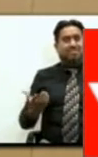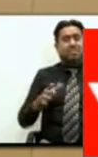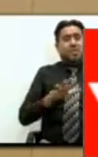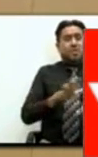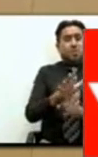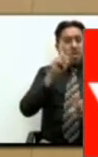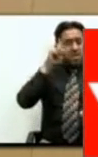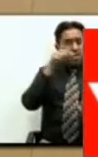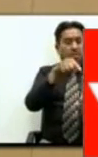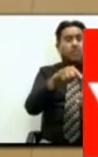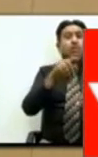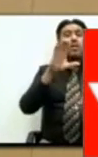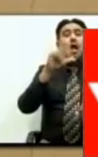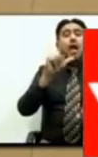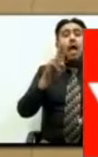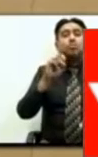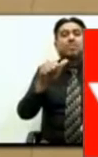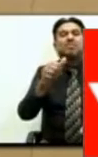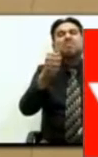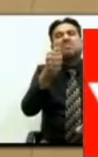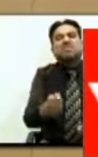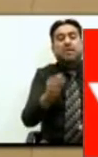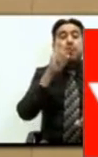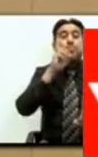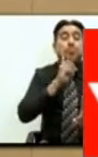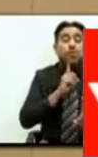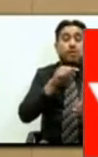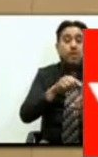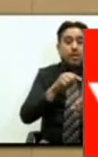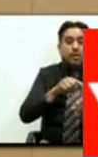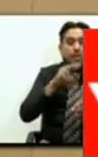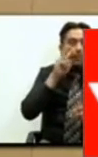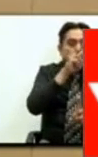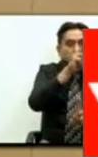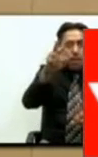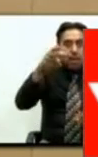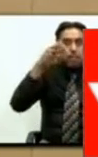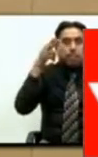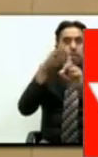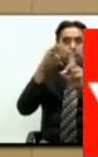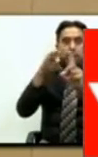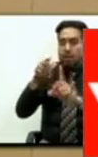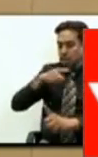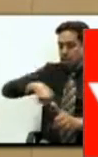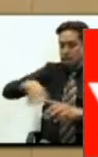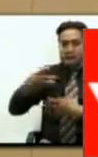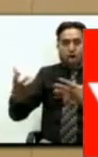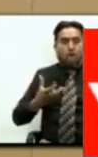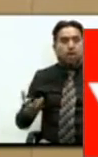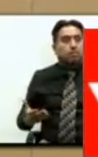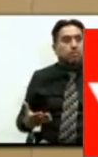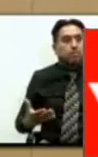desde una posición de privilegio las mujeres allá afuera las están matando las están violando